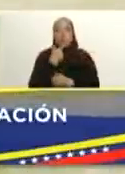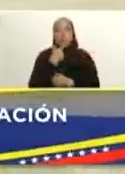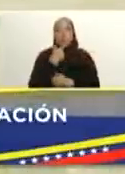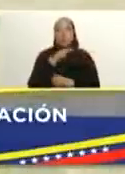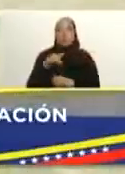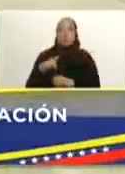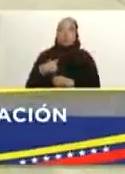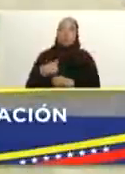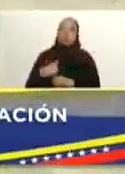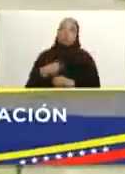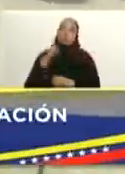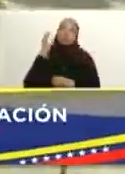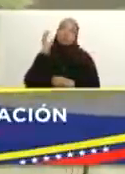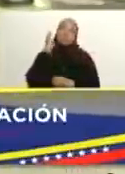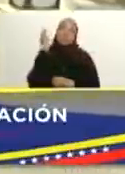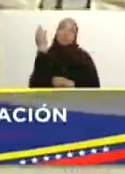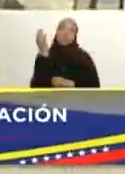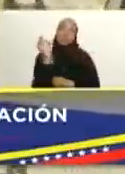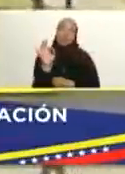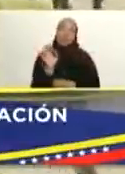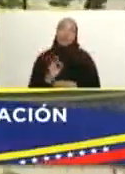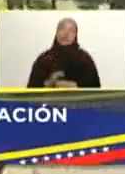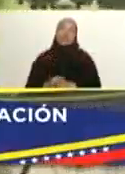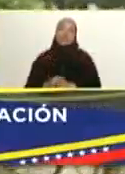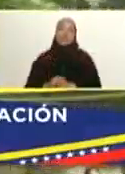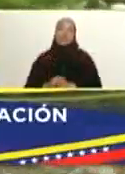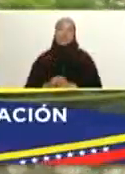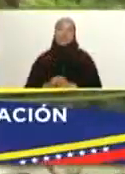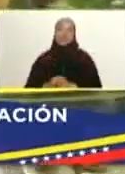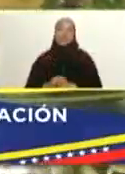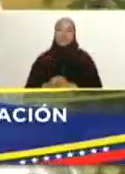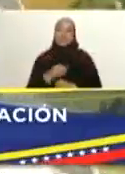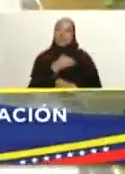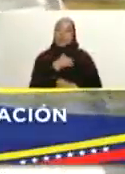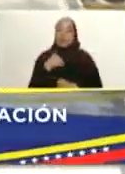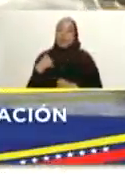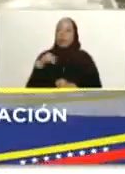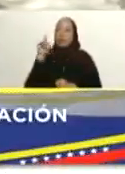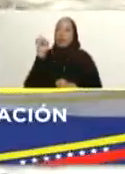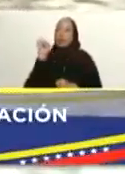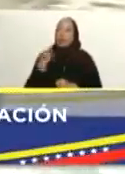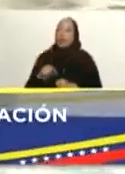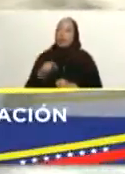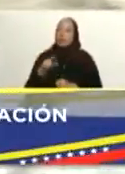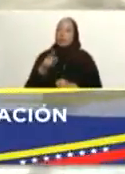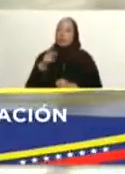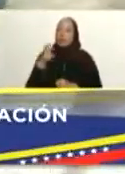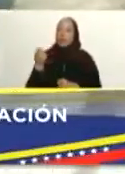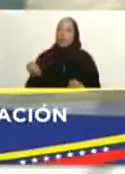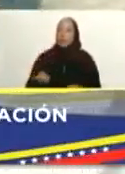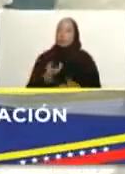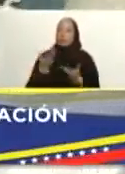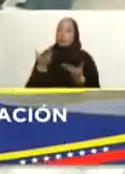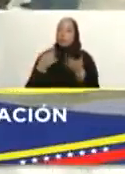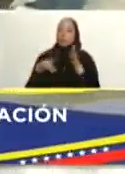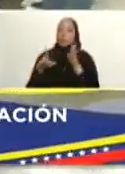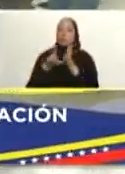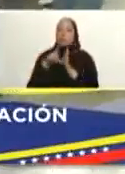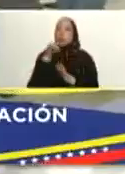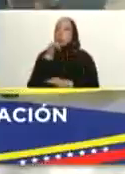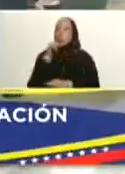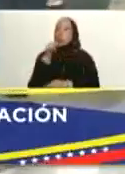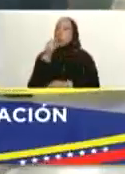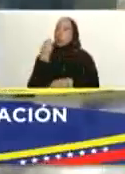muchachada de Guarenas, mi comandante en jefe. Señor presidente, quiero también darle el derecho de palabra a la licenciada Nancy